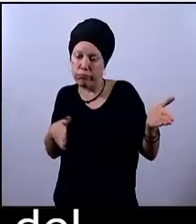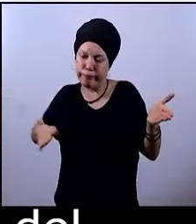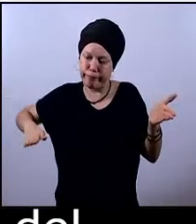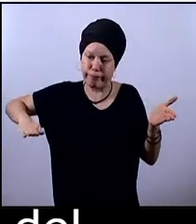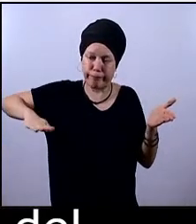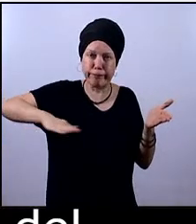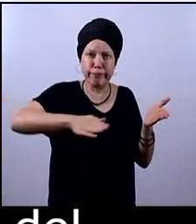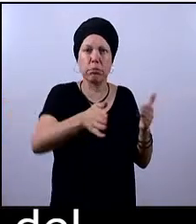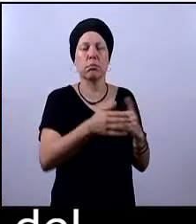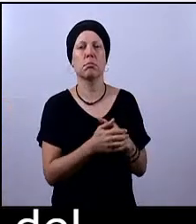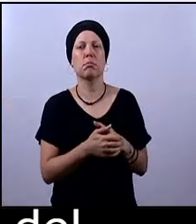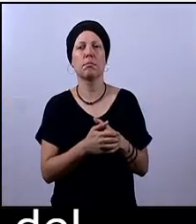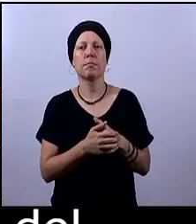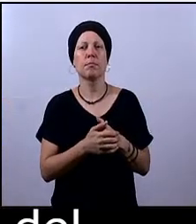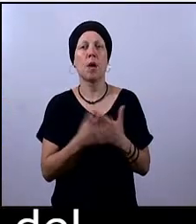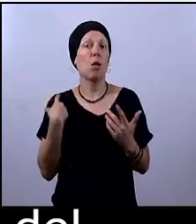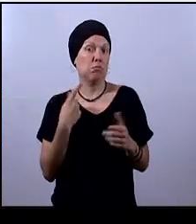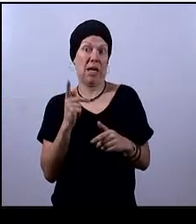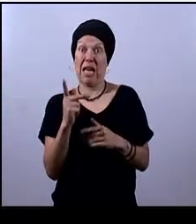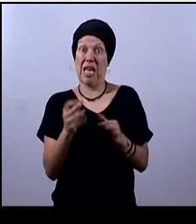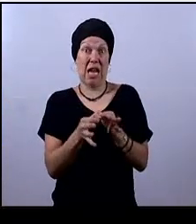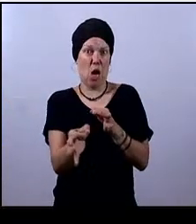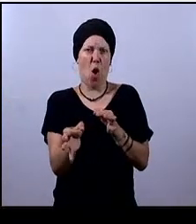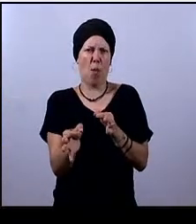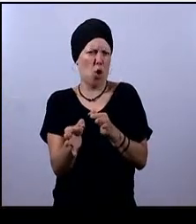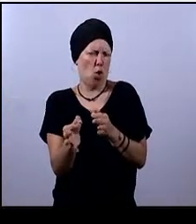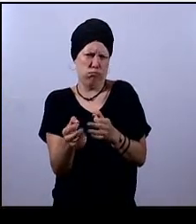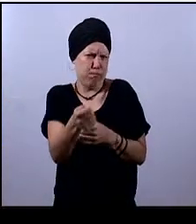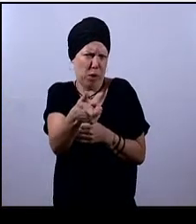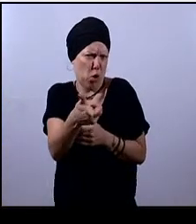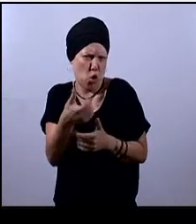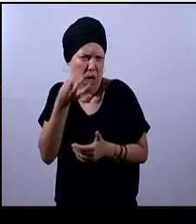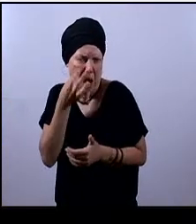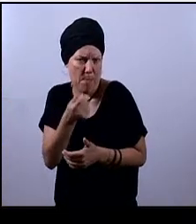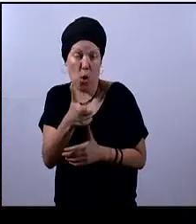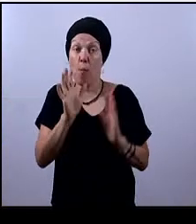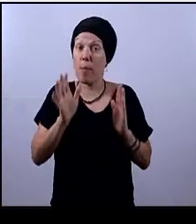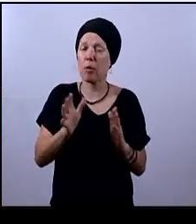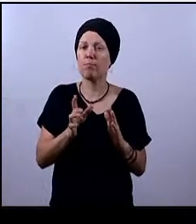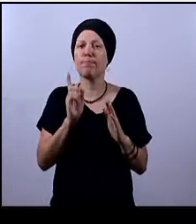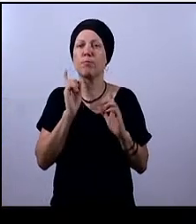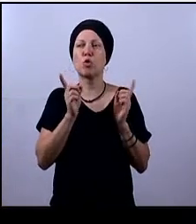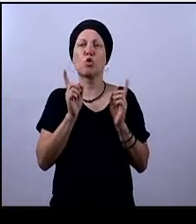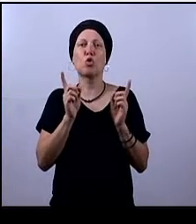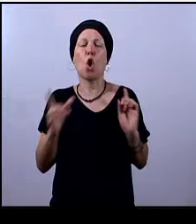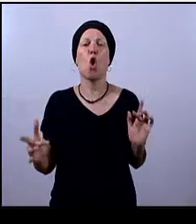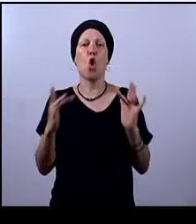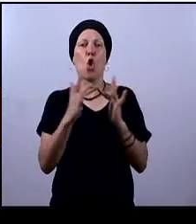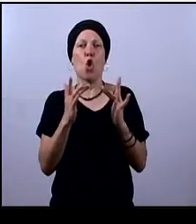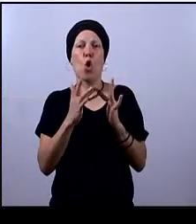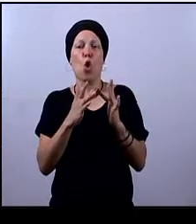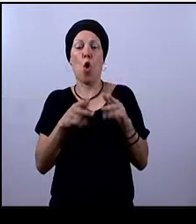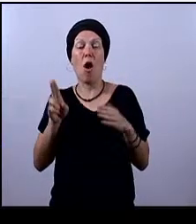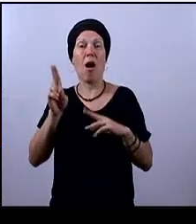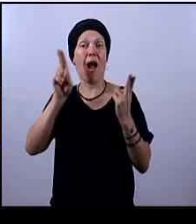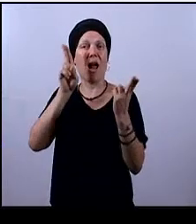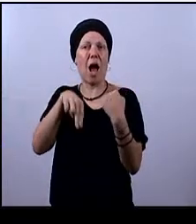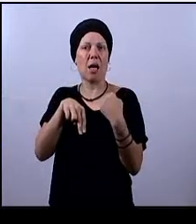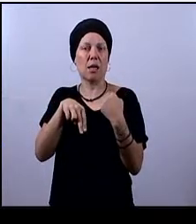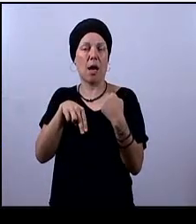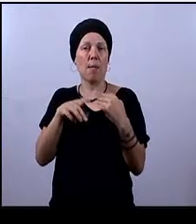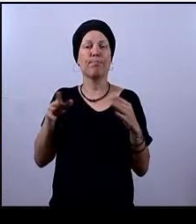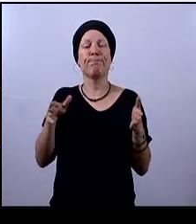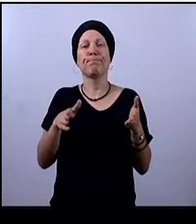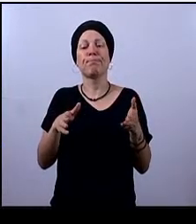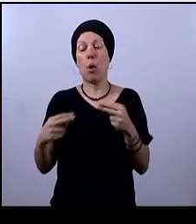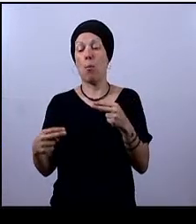A pesar de distar muy pocos kilómetros de distancia, solo pueden conectarse por carretera cruzando